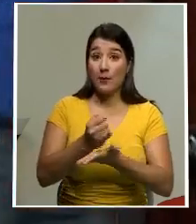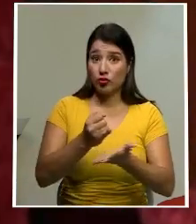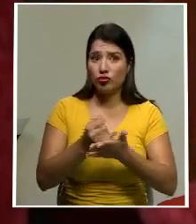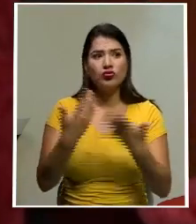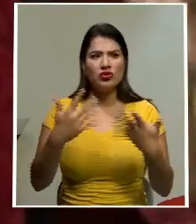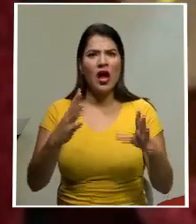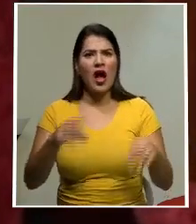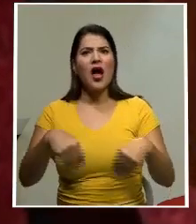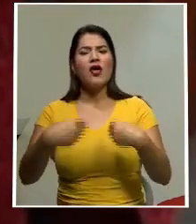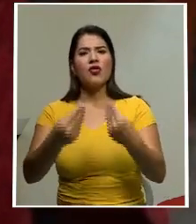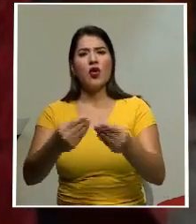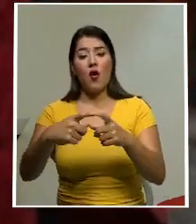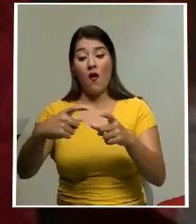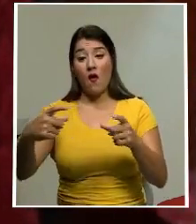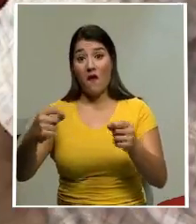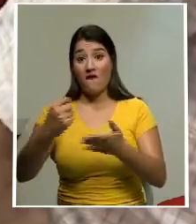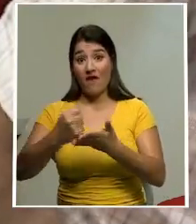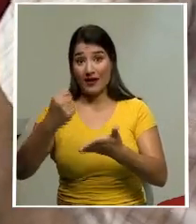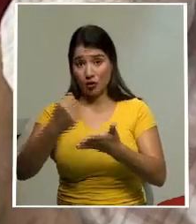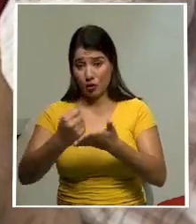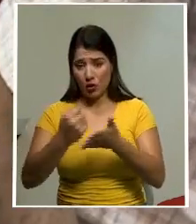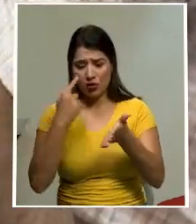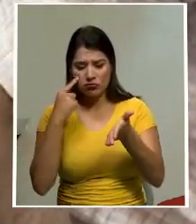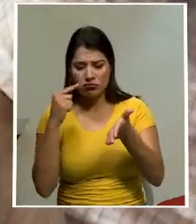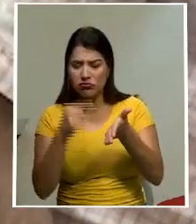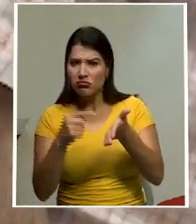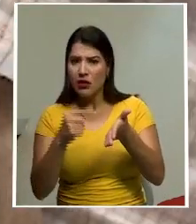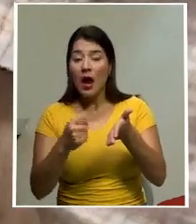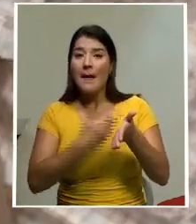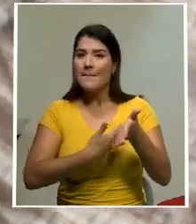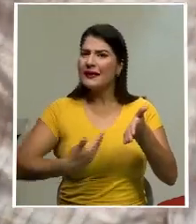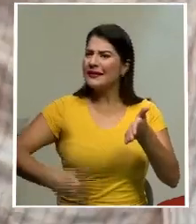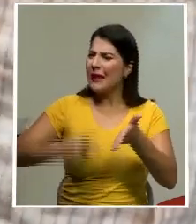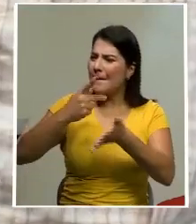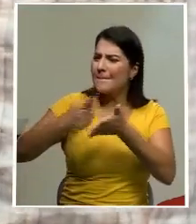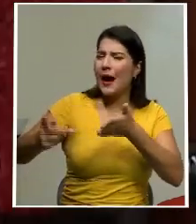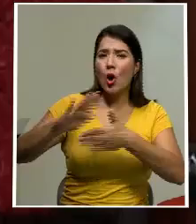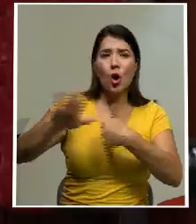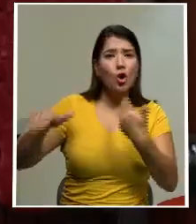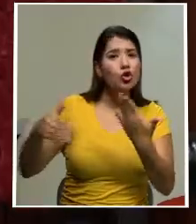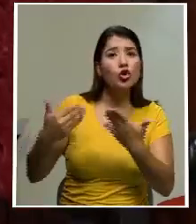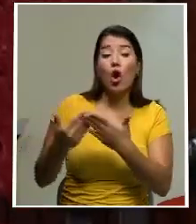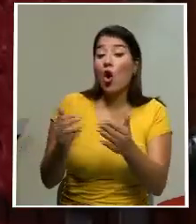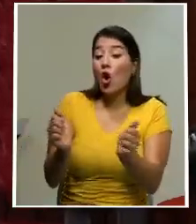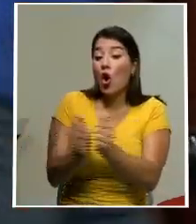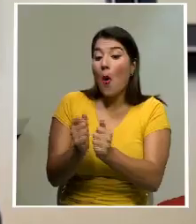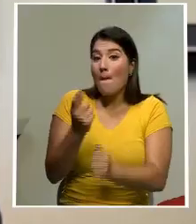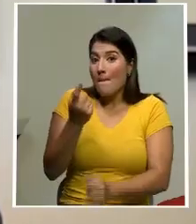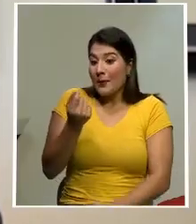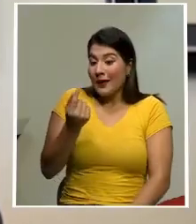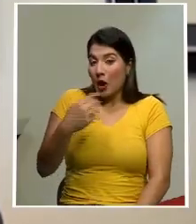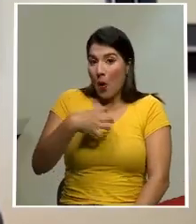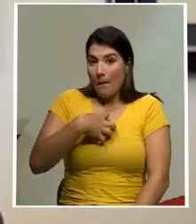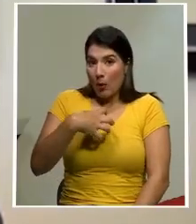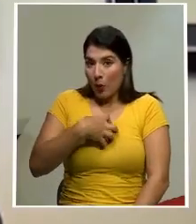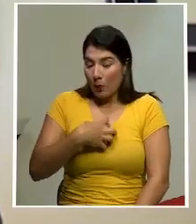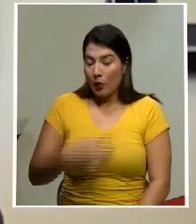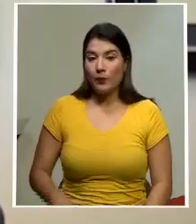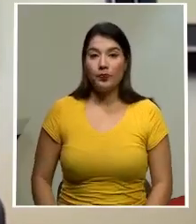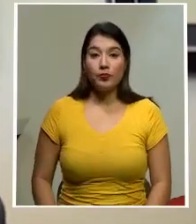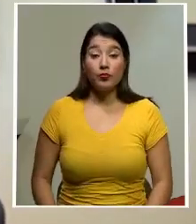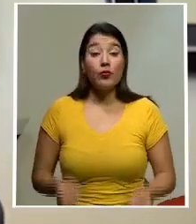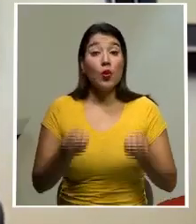brindado las facturas de este viaje, donde se señala que el presidente pagó todos los gastos por el mismo. Es importante